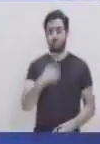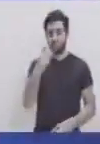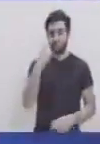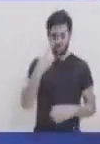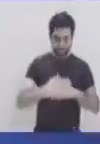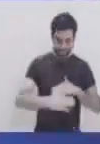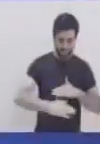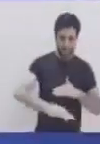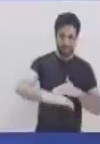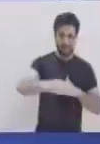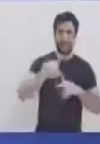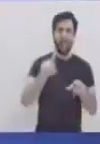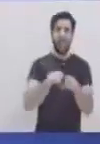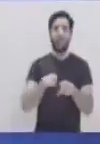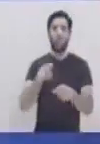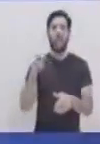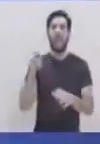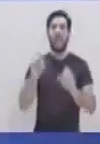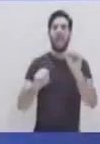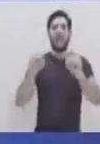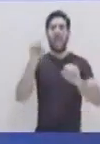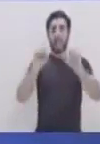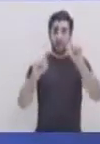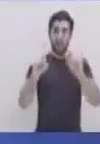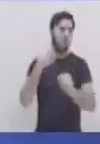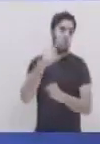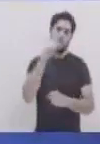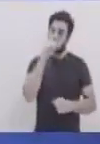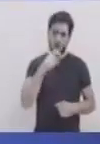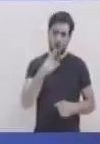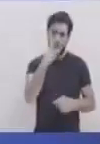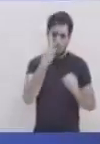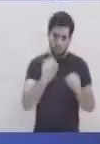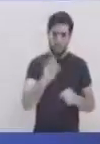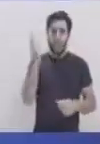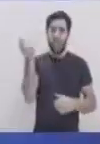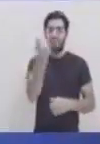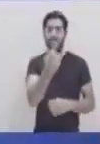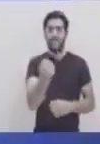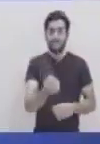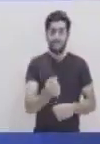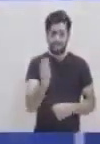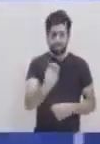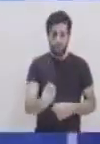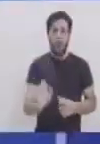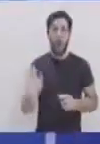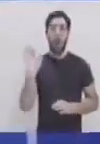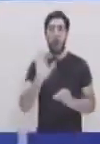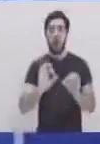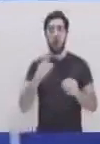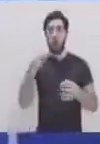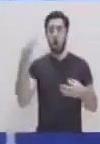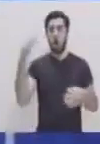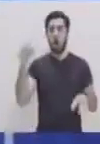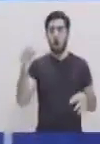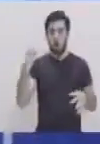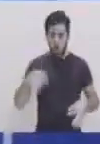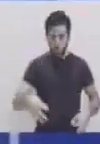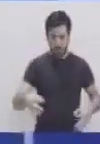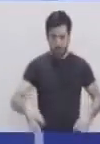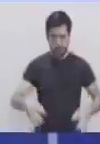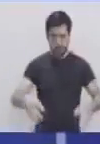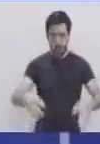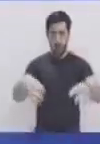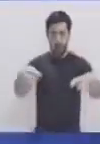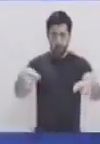ustedes pueden observar que acá en el suelo yo tengo una pequeña escalera ustedes en casa la pueden dibujar con yeso o pueden colocar hojas de